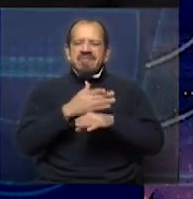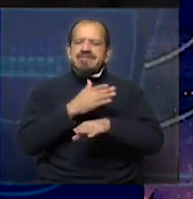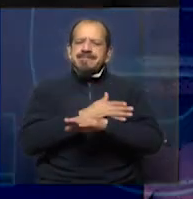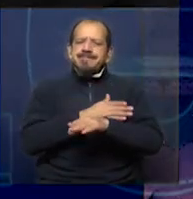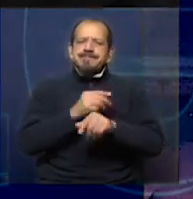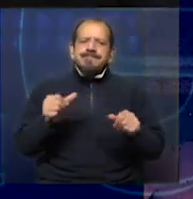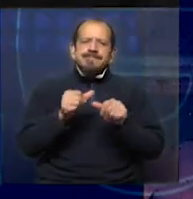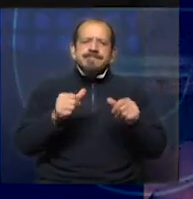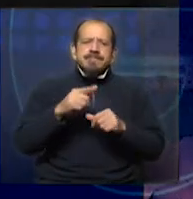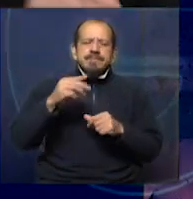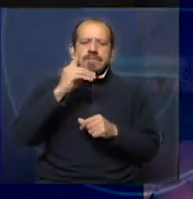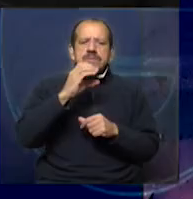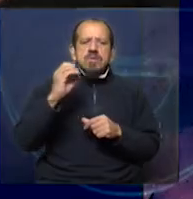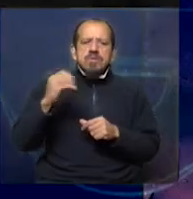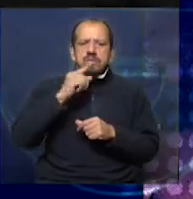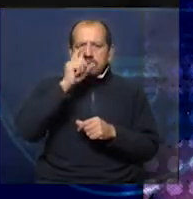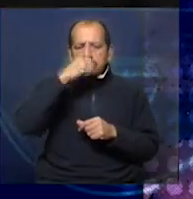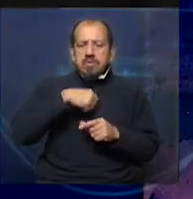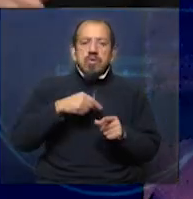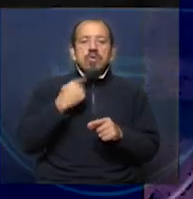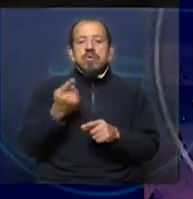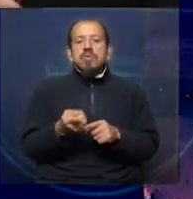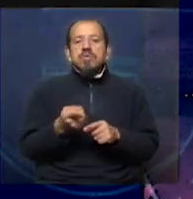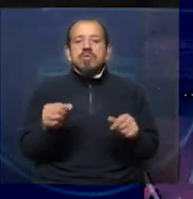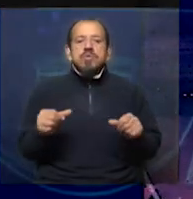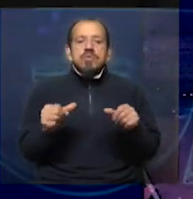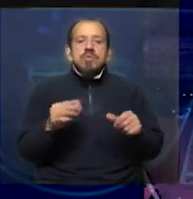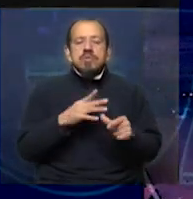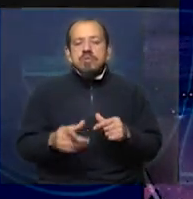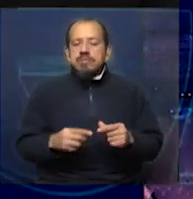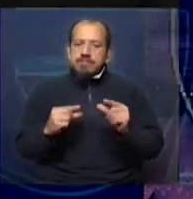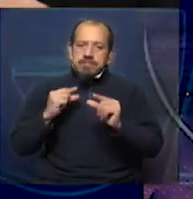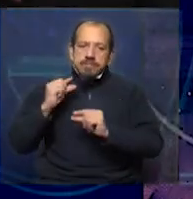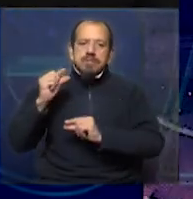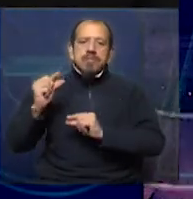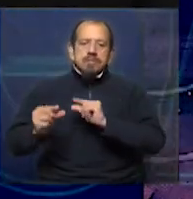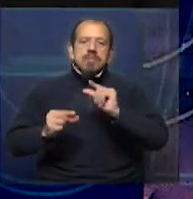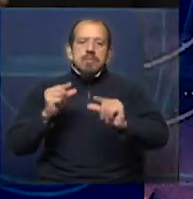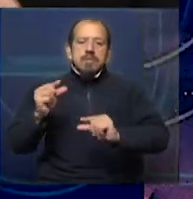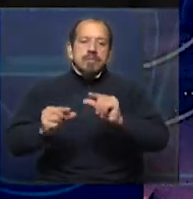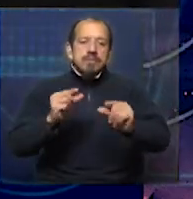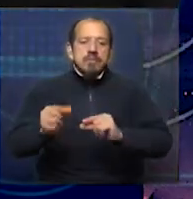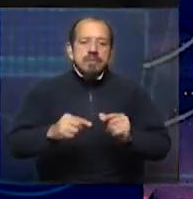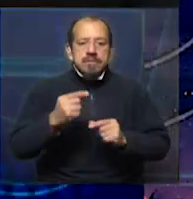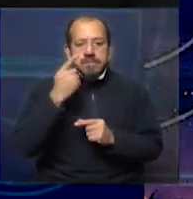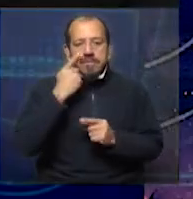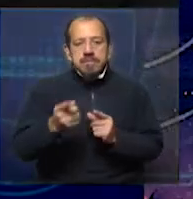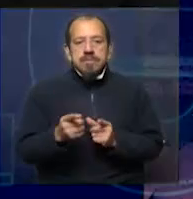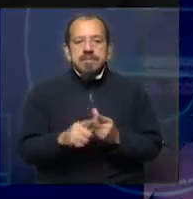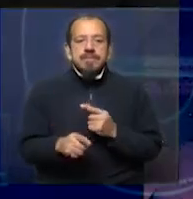exista el Doc Montevideo y otros que los vimos hacer su caminito, que los vimos crecer, que